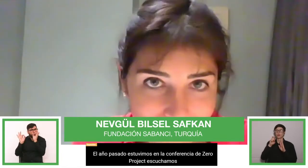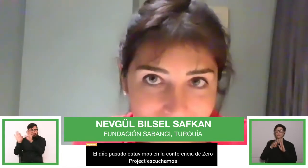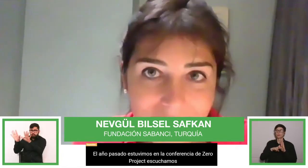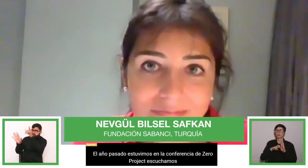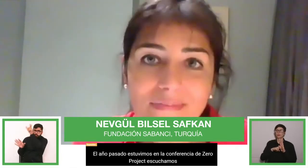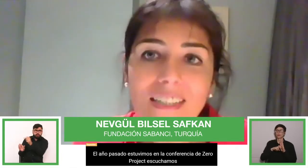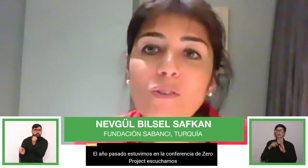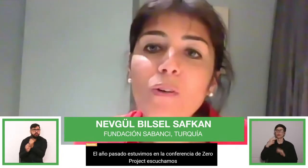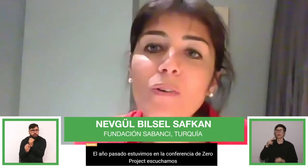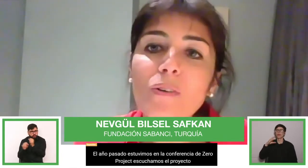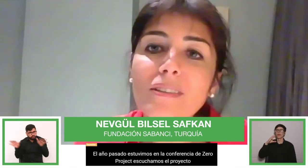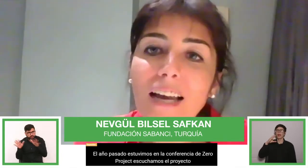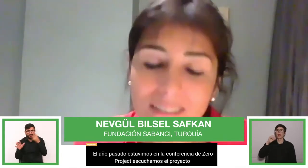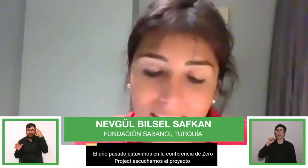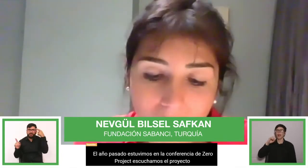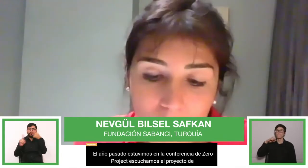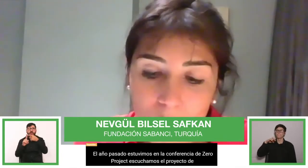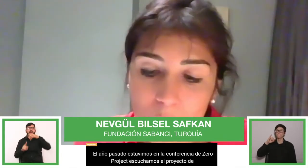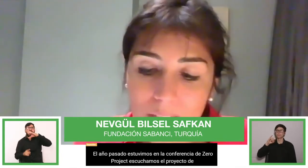Capito.